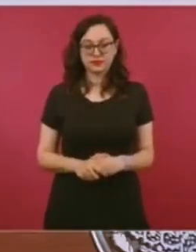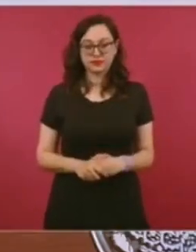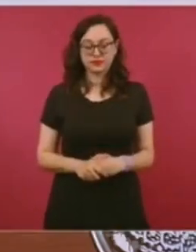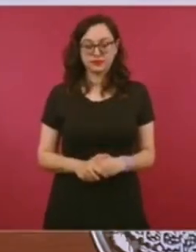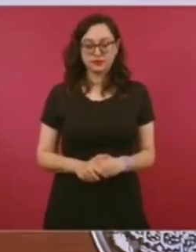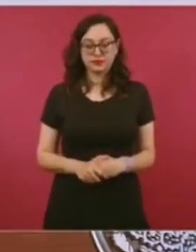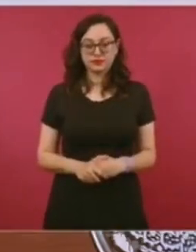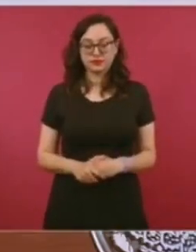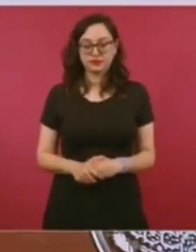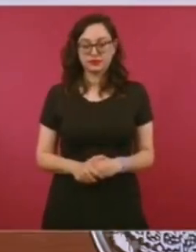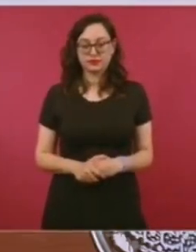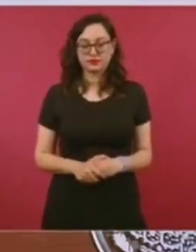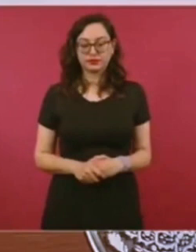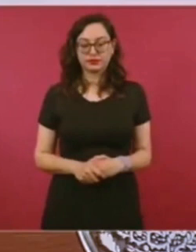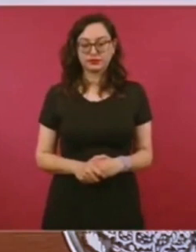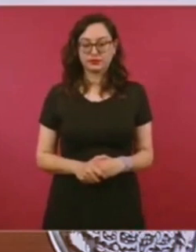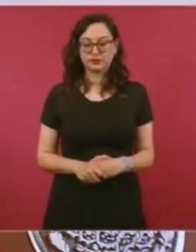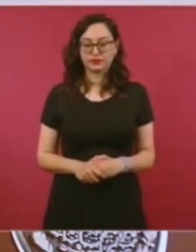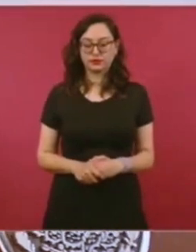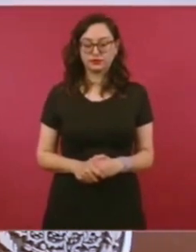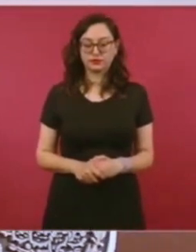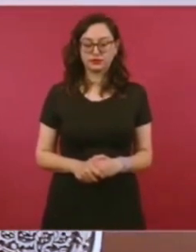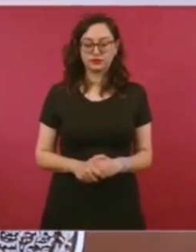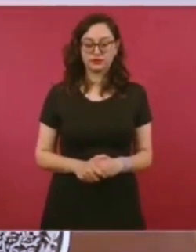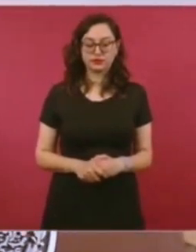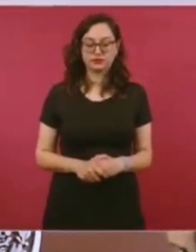político es muy difícil